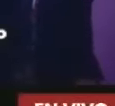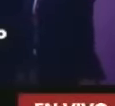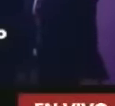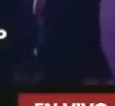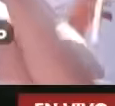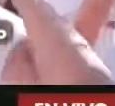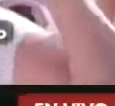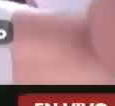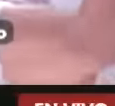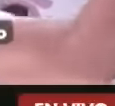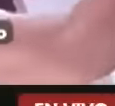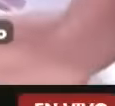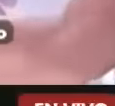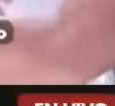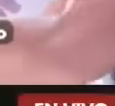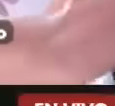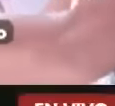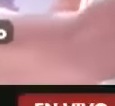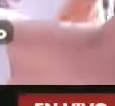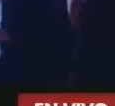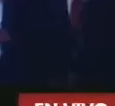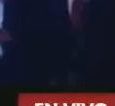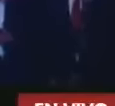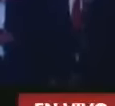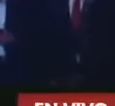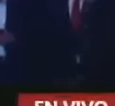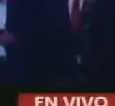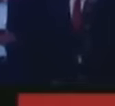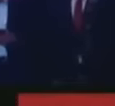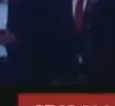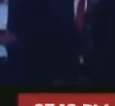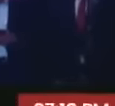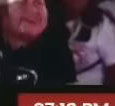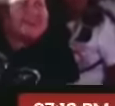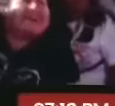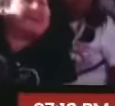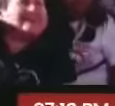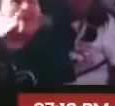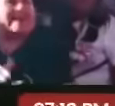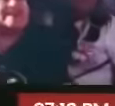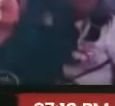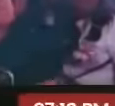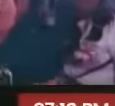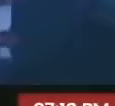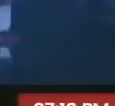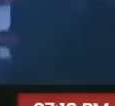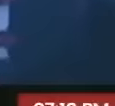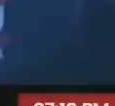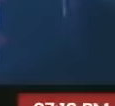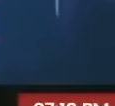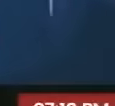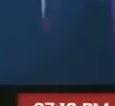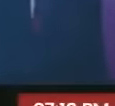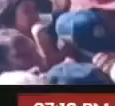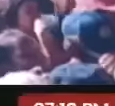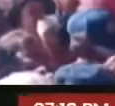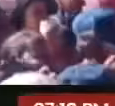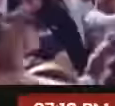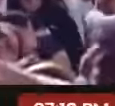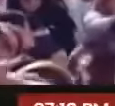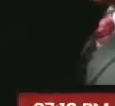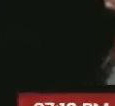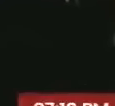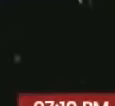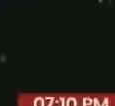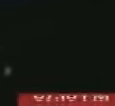entregamos 33.000 créditos en este momento en las cuentas bancarias de 33.000 emprendedoras a nivel nacional.